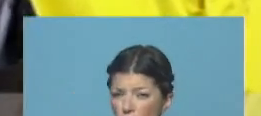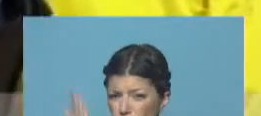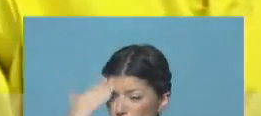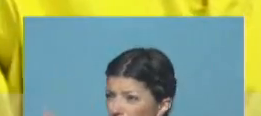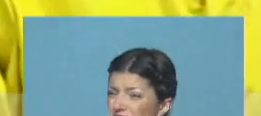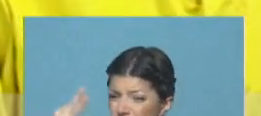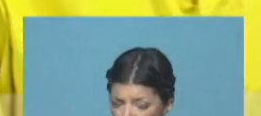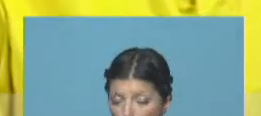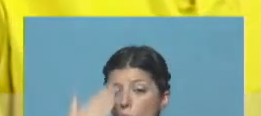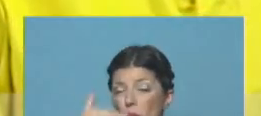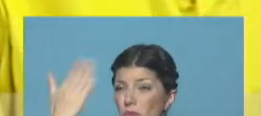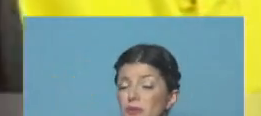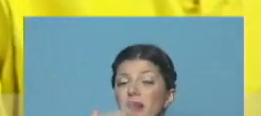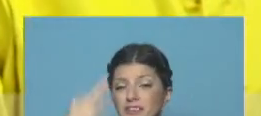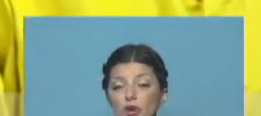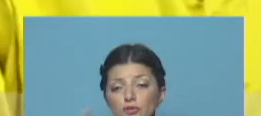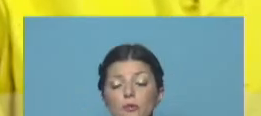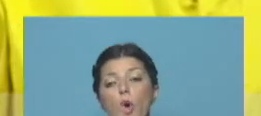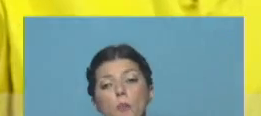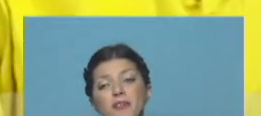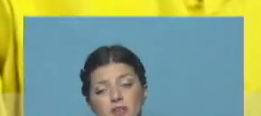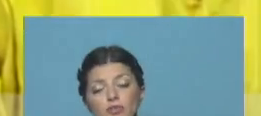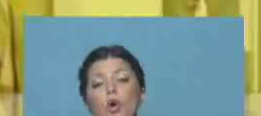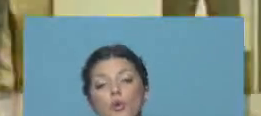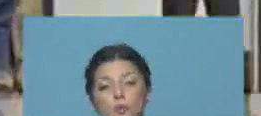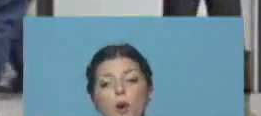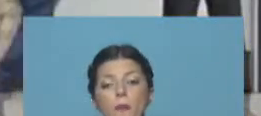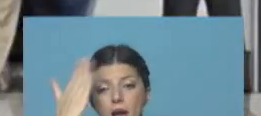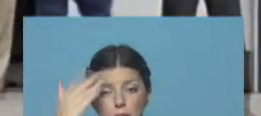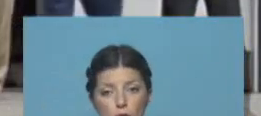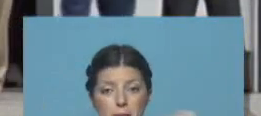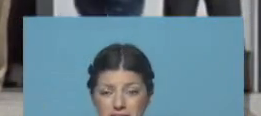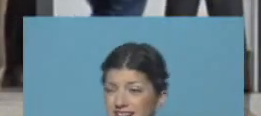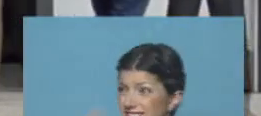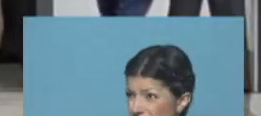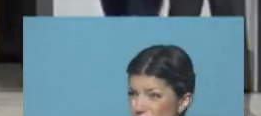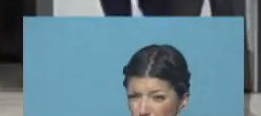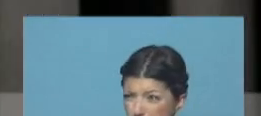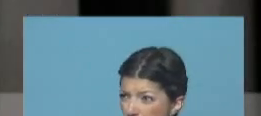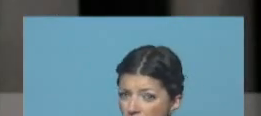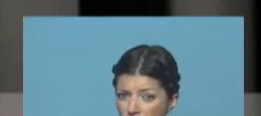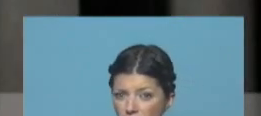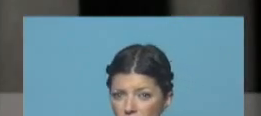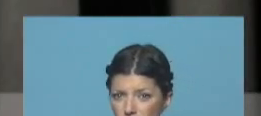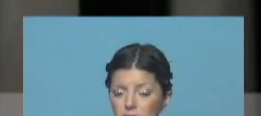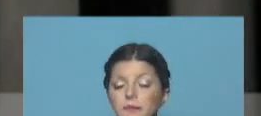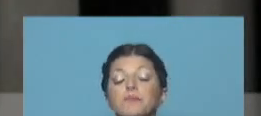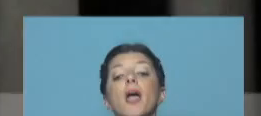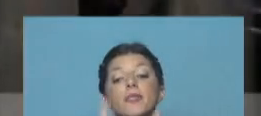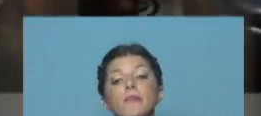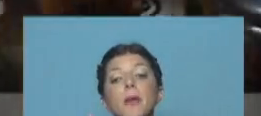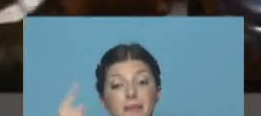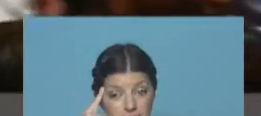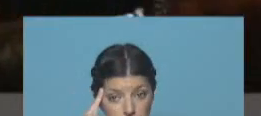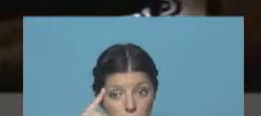la última de ellas, la activación de un proceso constituyente que la oposición considera un fraude. A esta acción se suma la fiscal general